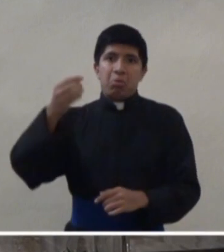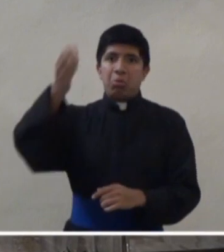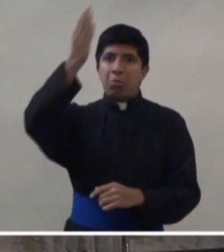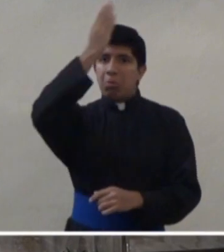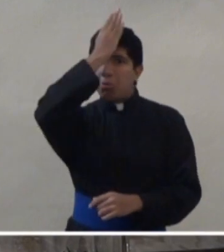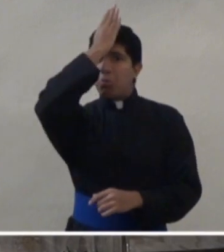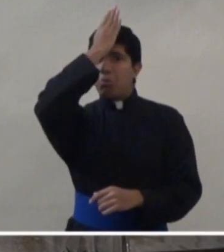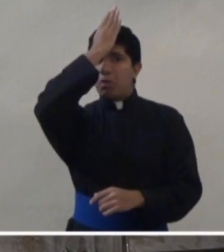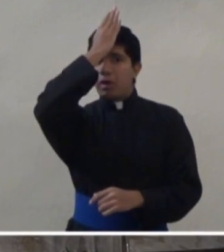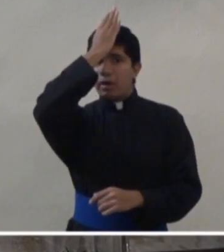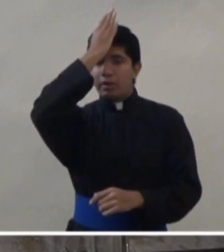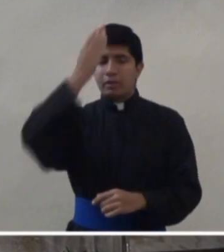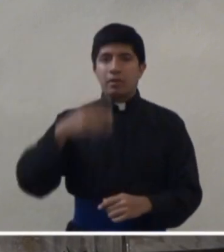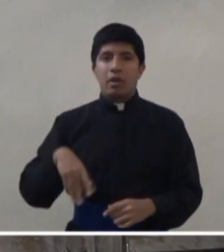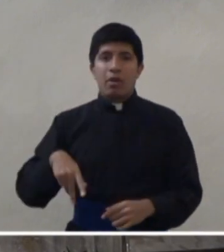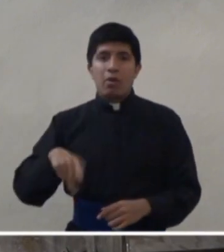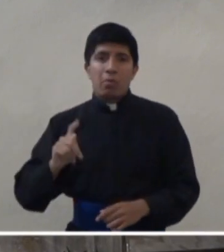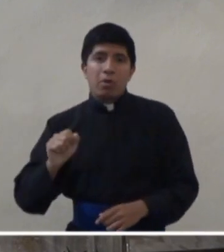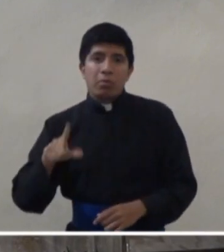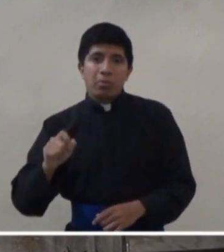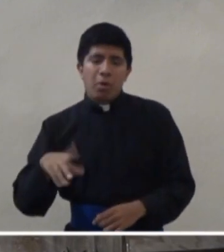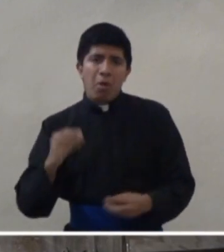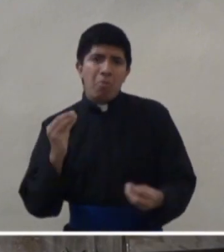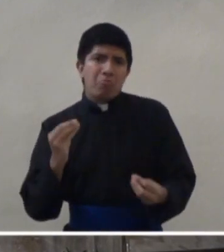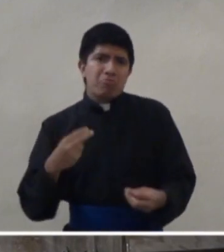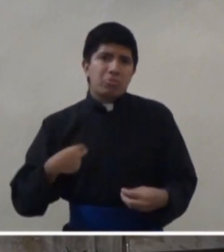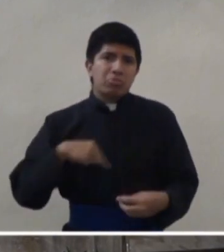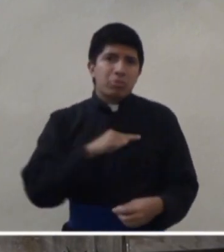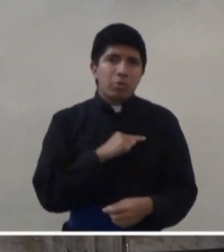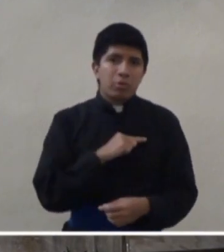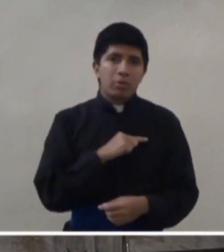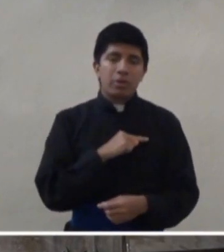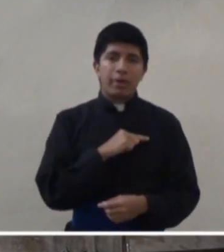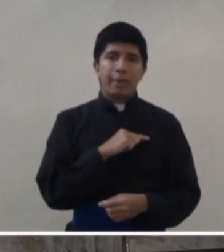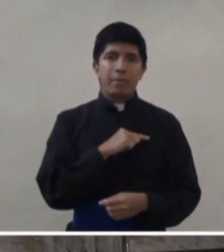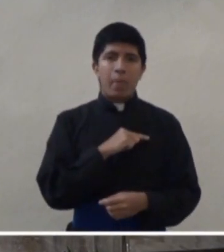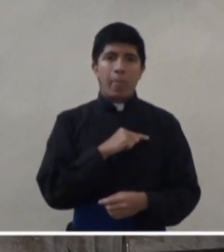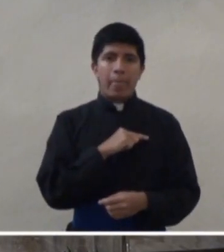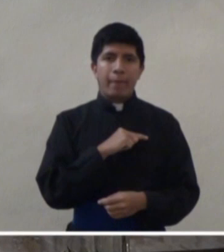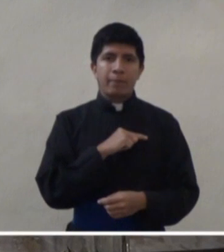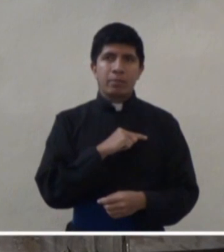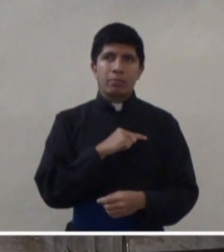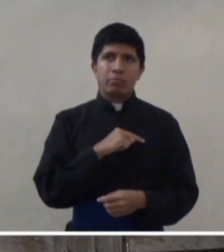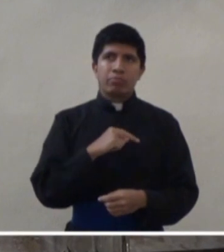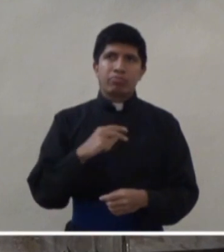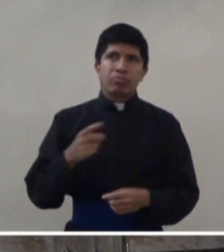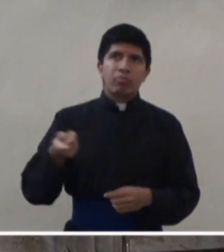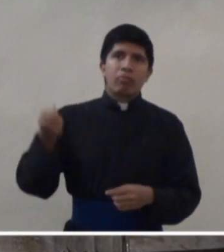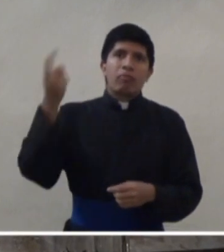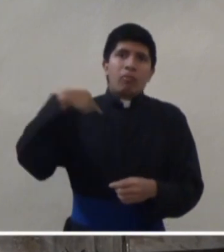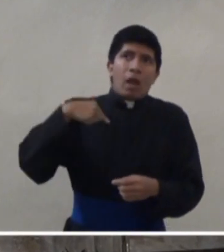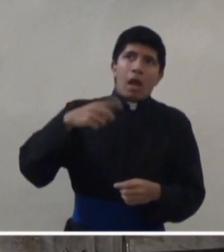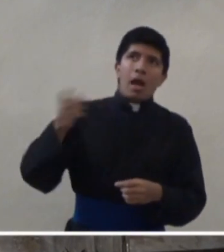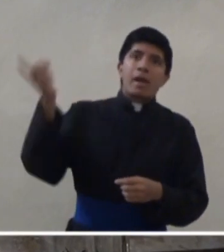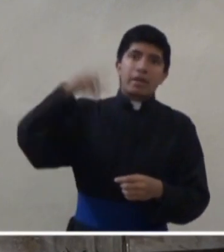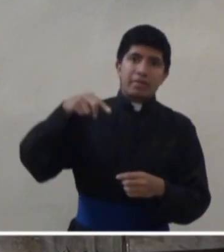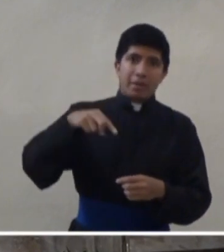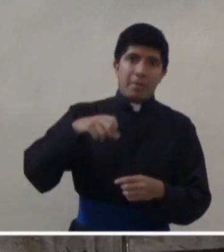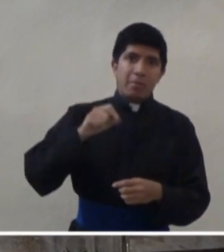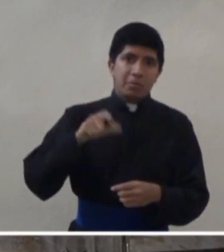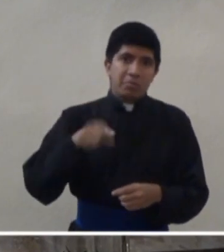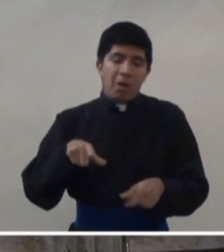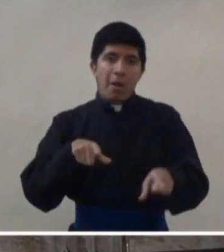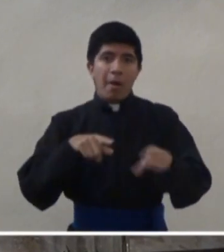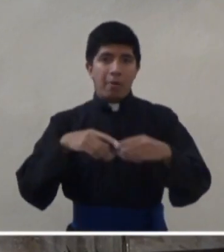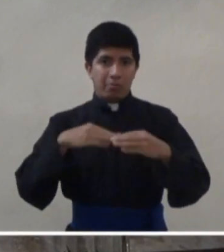pero también muchos de nosotros hemos recibido una misión y